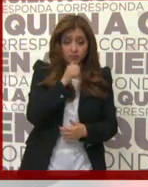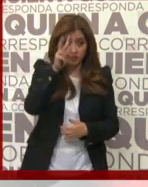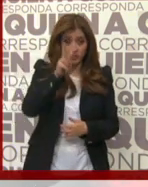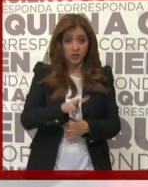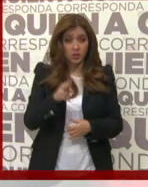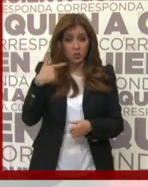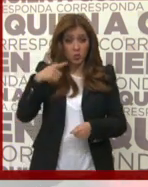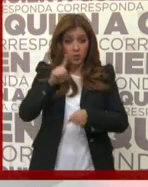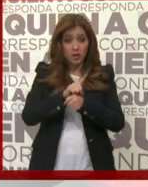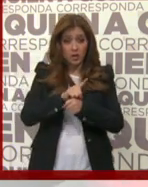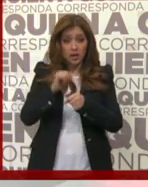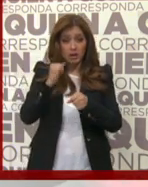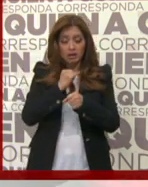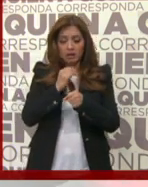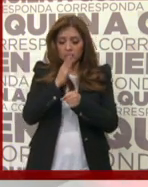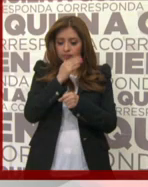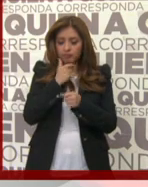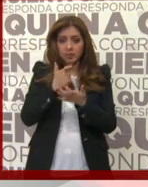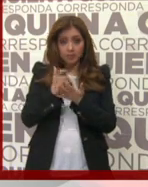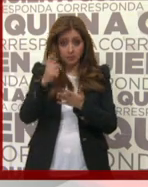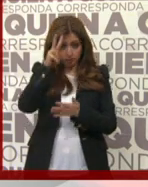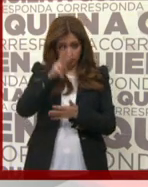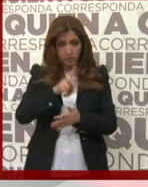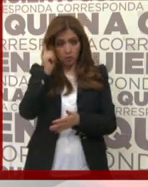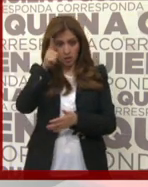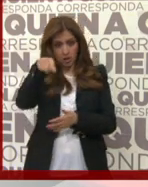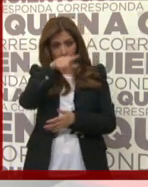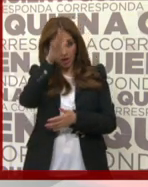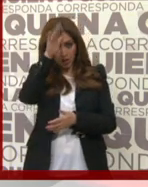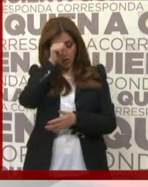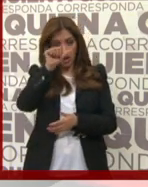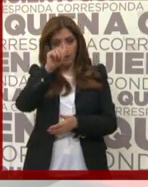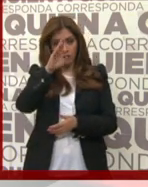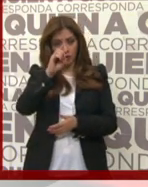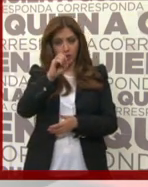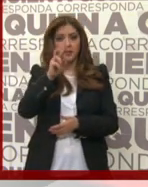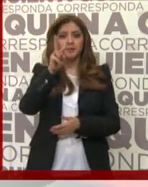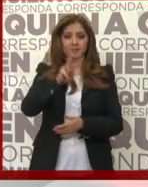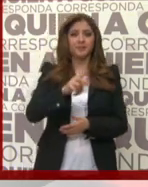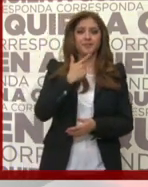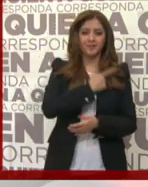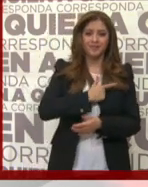que es imposible el pago de esto. Te encargo mucho, ponte de acuerdo con Alfonso pronto. Con todo